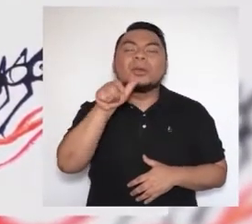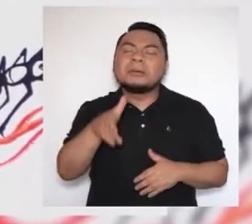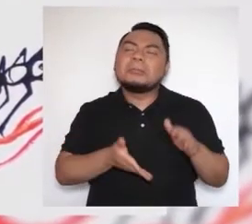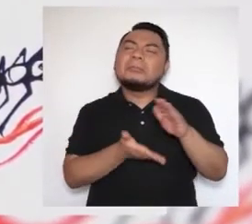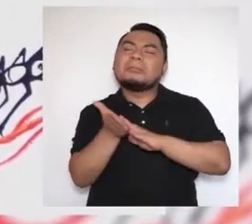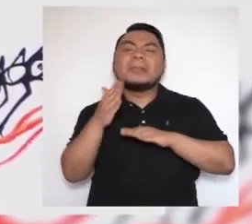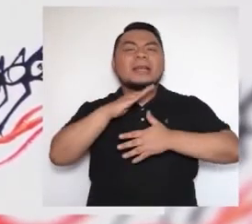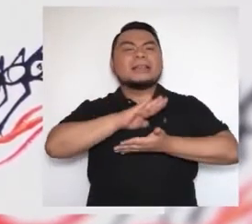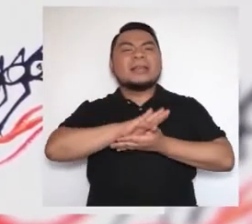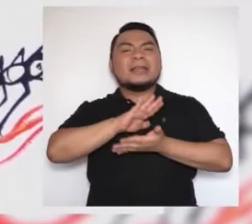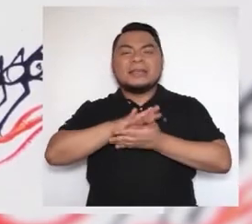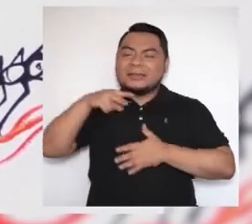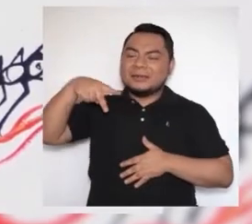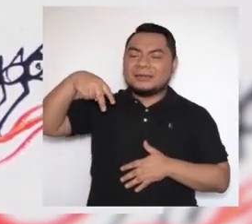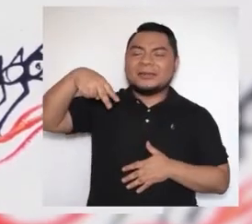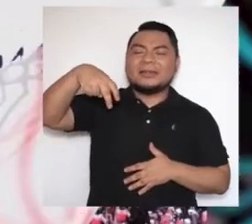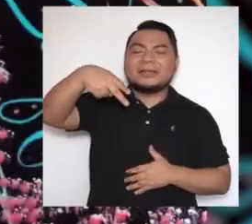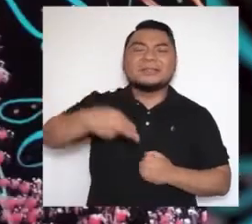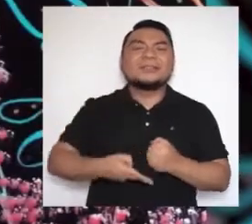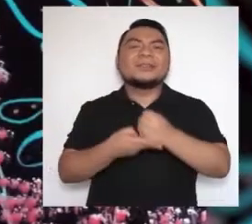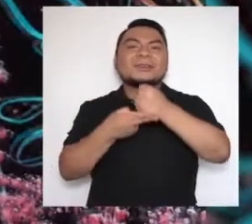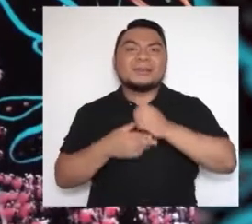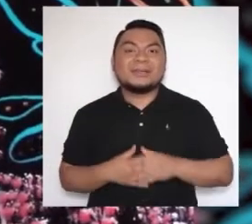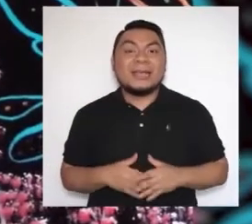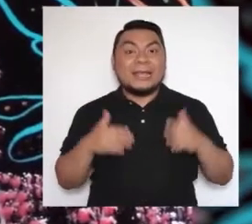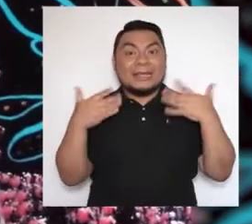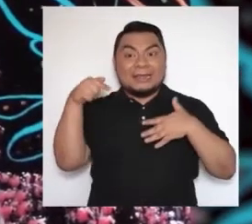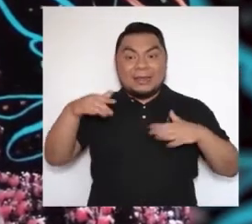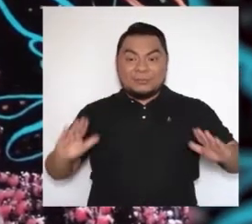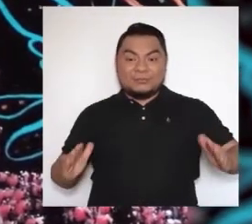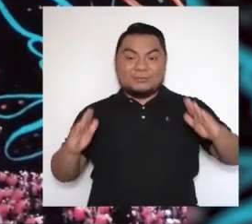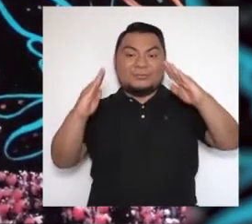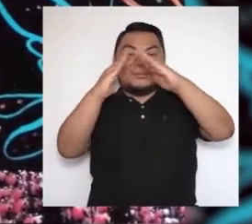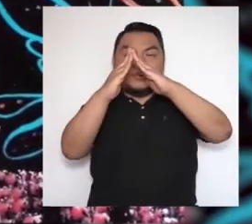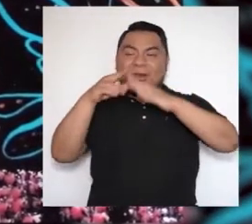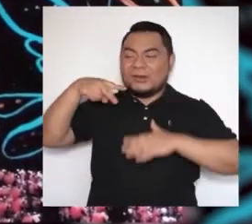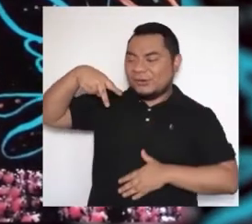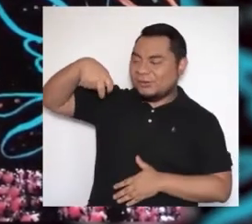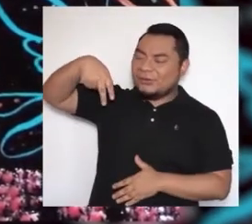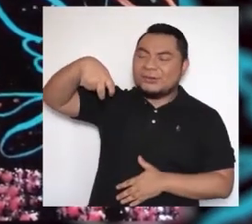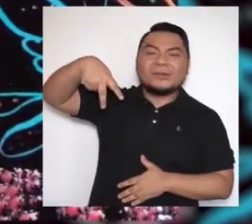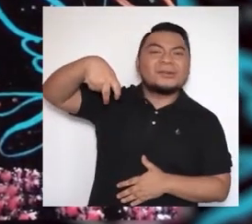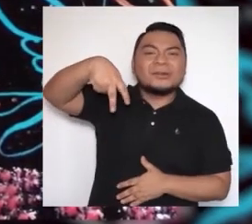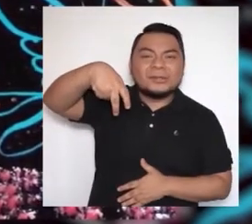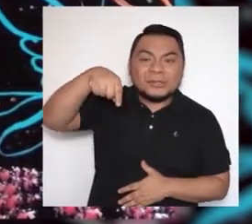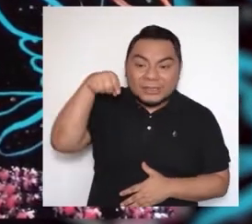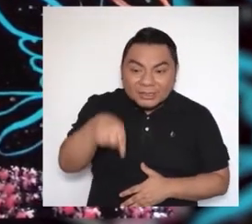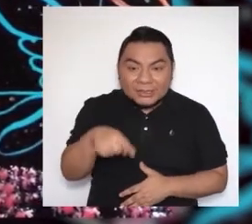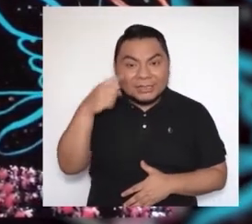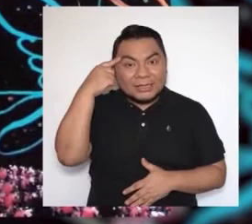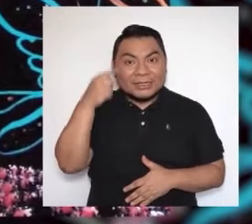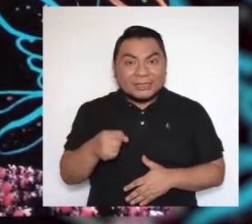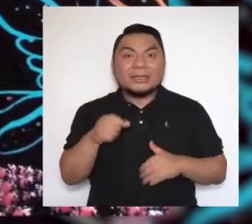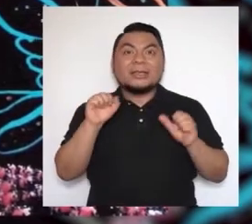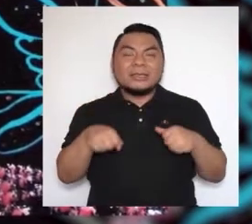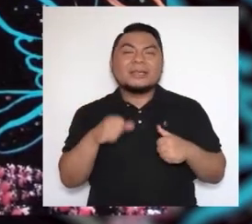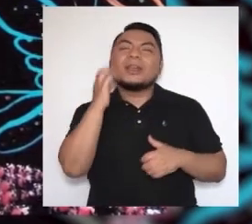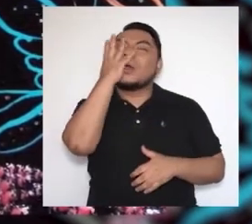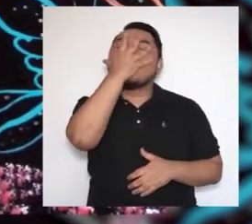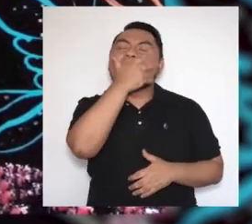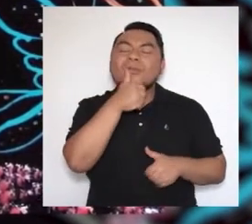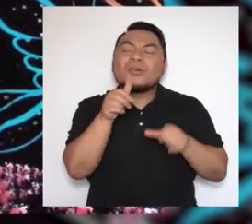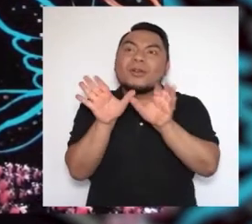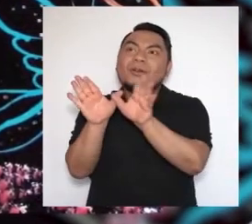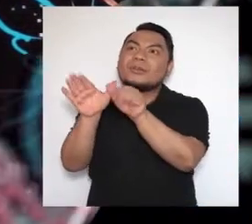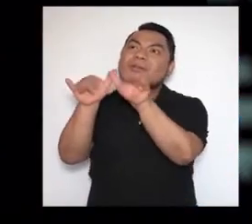fue tranquilo y seguro. Ya en el monte, caminó por la trocha y descubrió